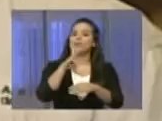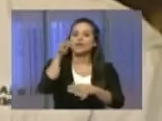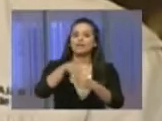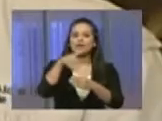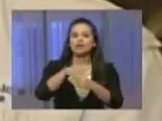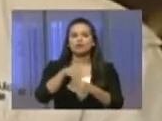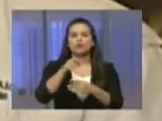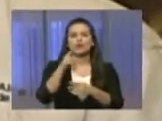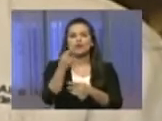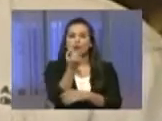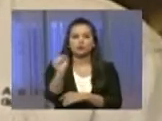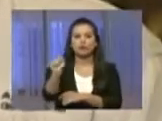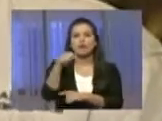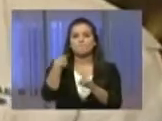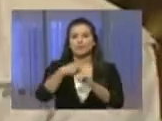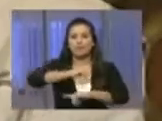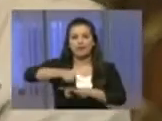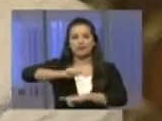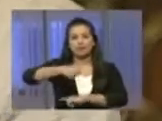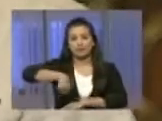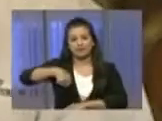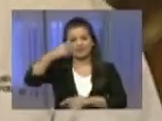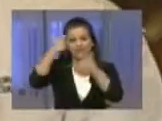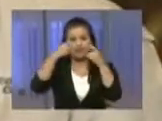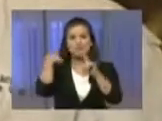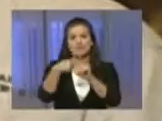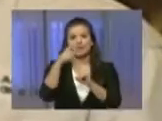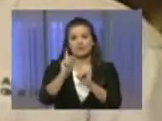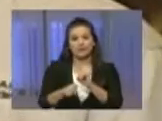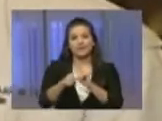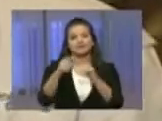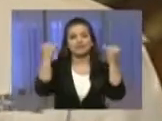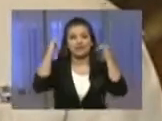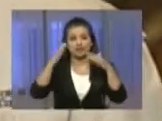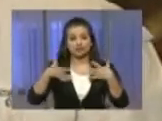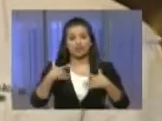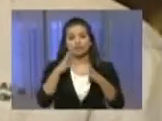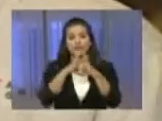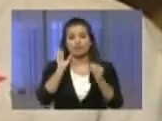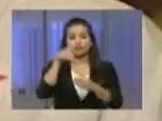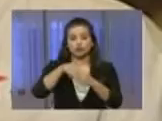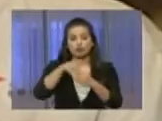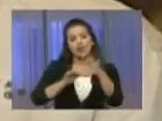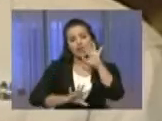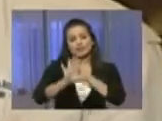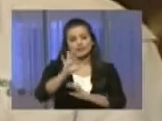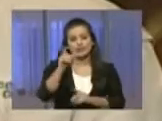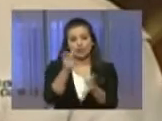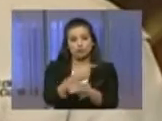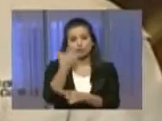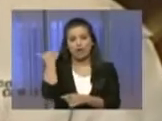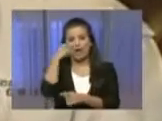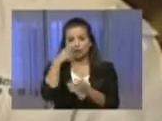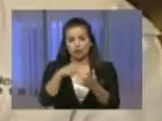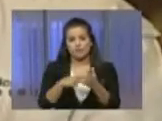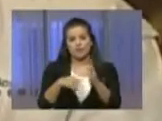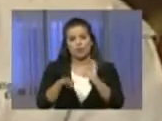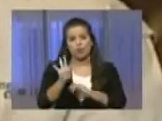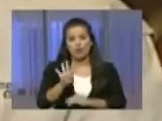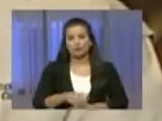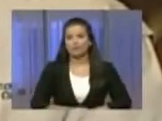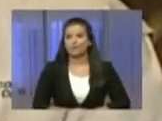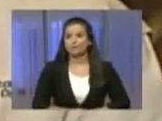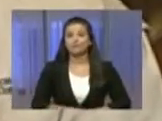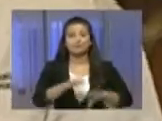revocatorio del mandato del presidente Chávez y la celebración de ese referendo el 15 de agosto del año 2004 sacando la